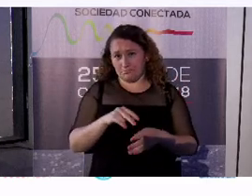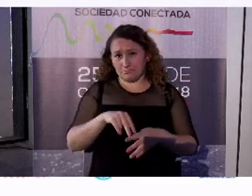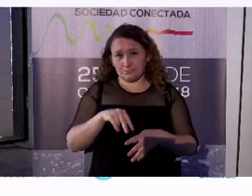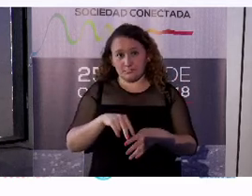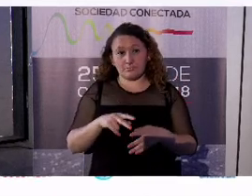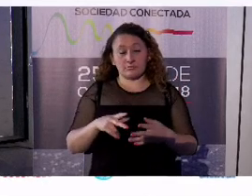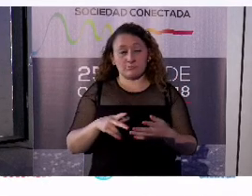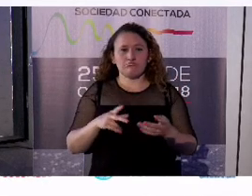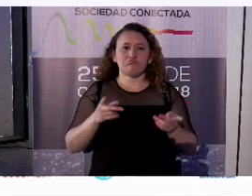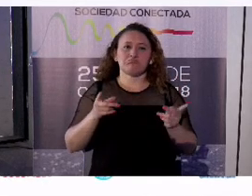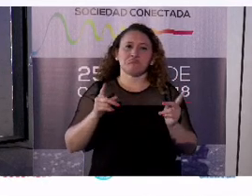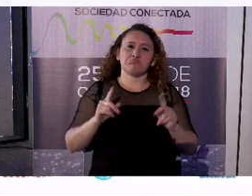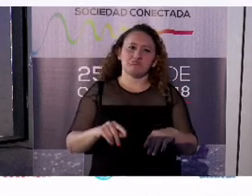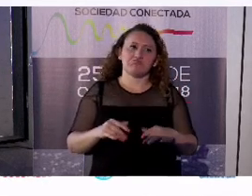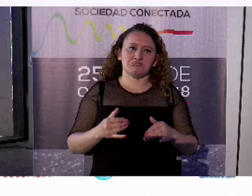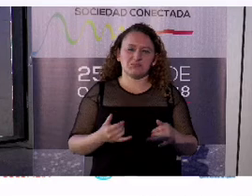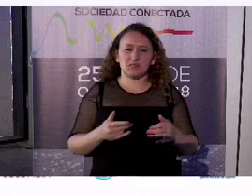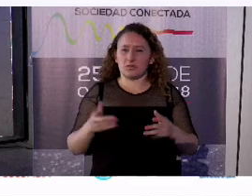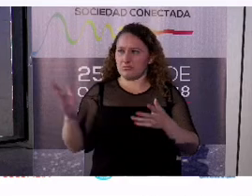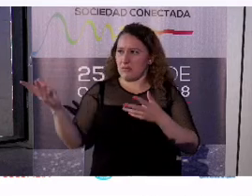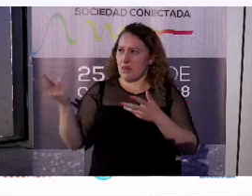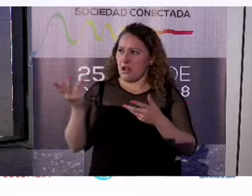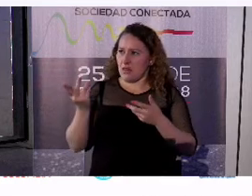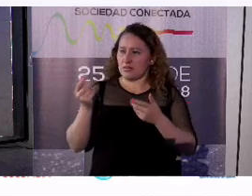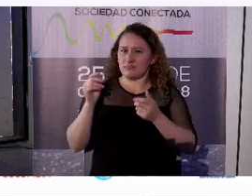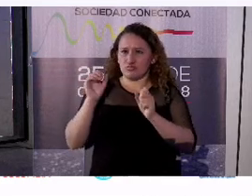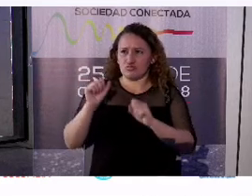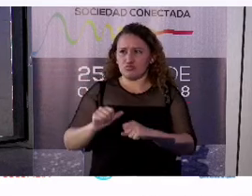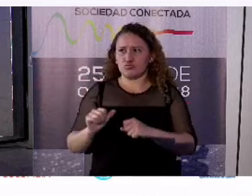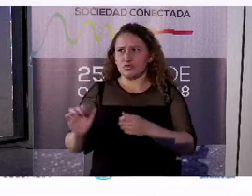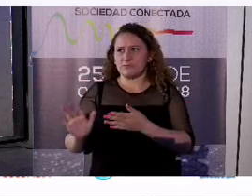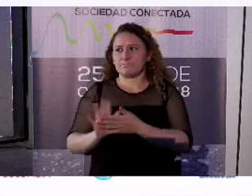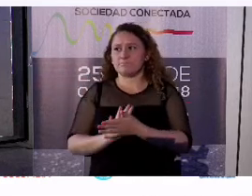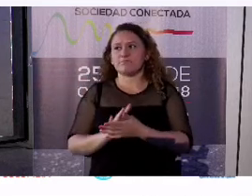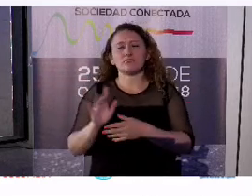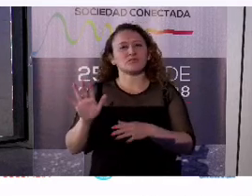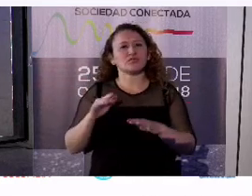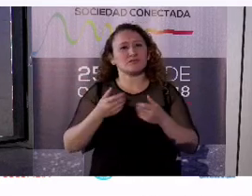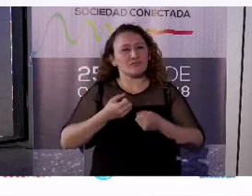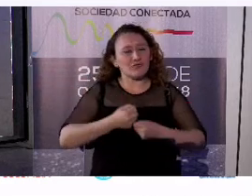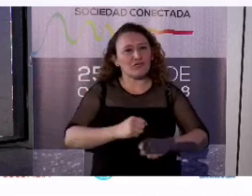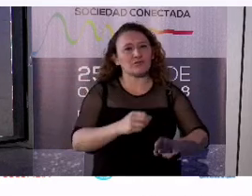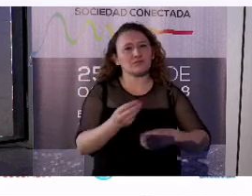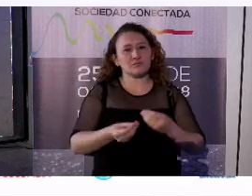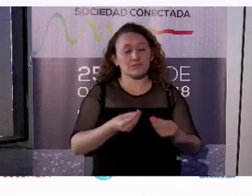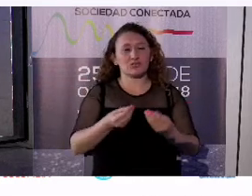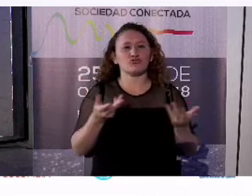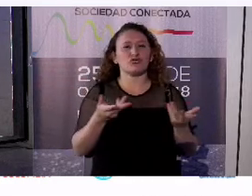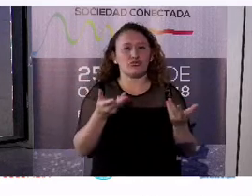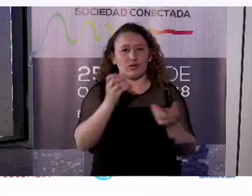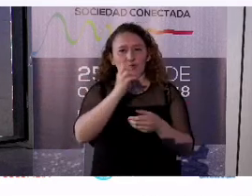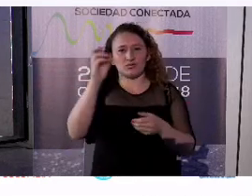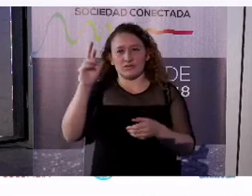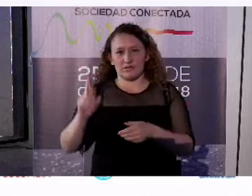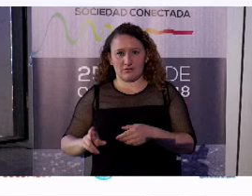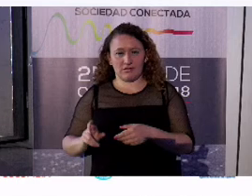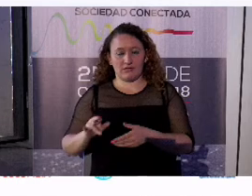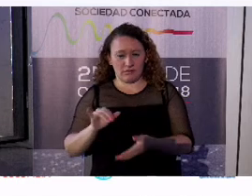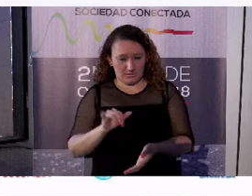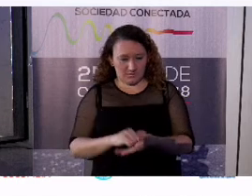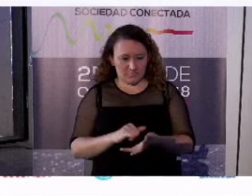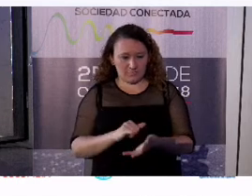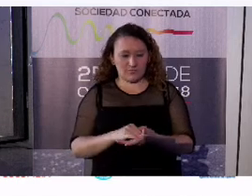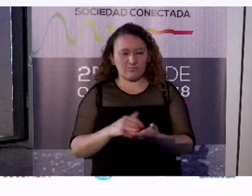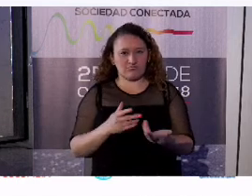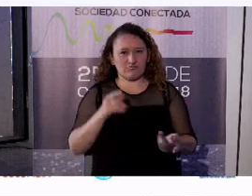ese sentido tal vez ahora Glen nos puede compartir un poco de los esfuerzos que se están haciendo en Costa ricaa en este sentido Y cómo